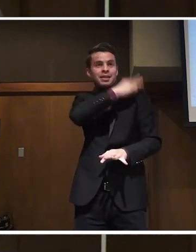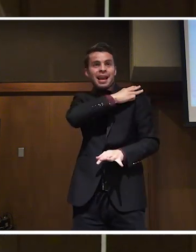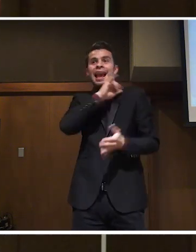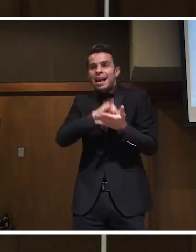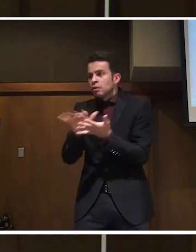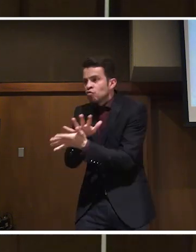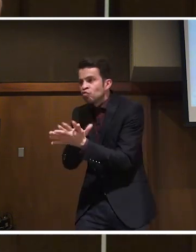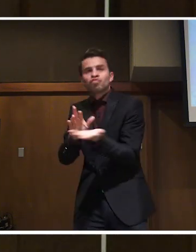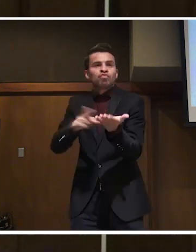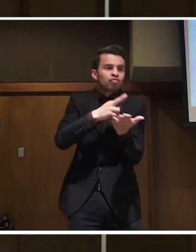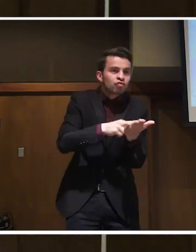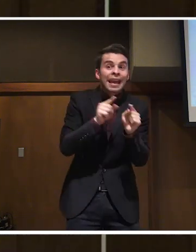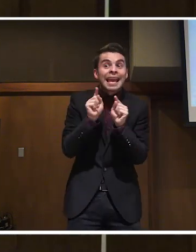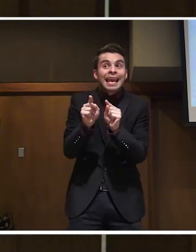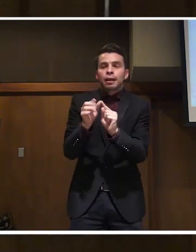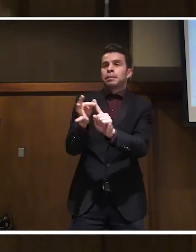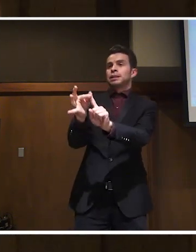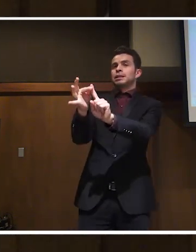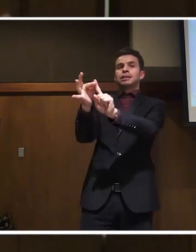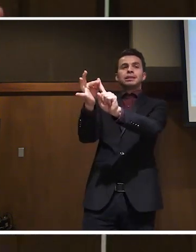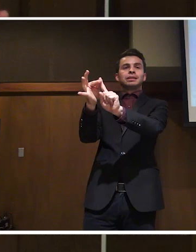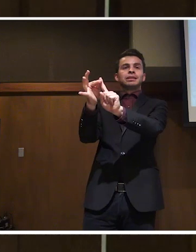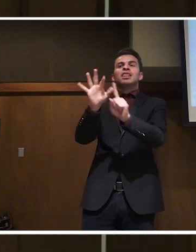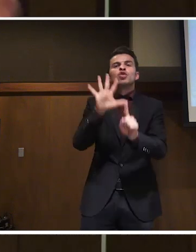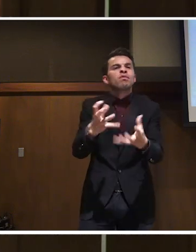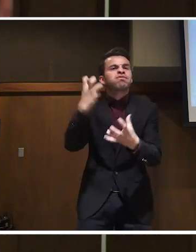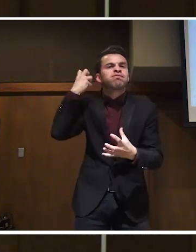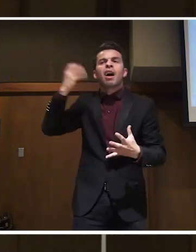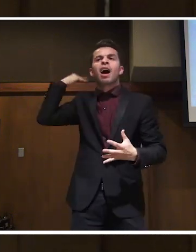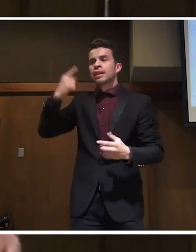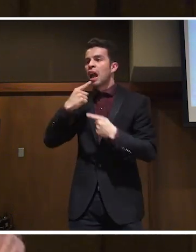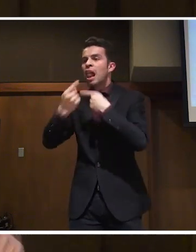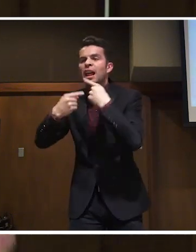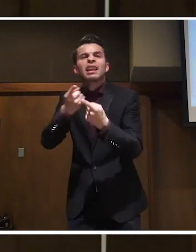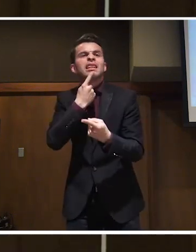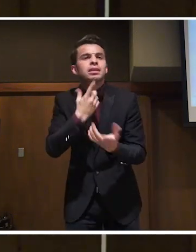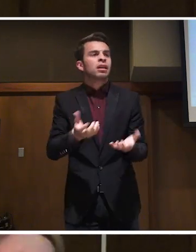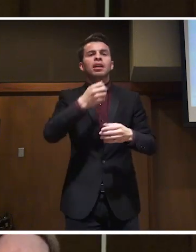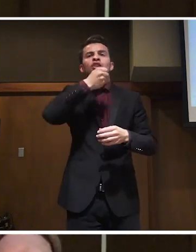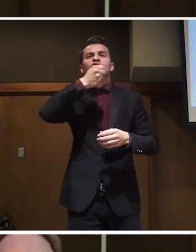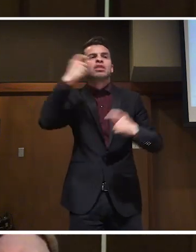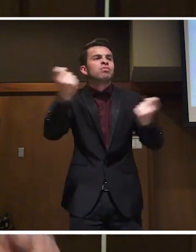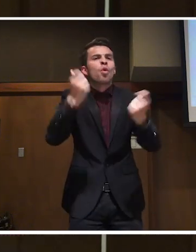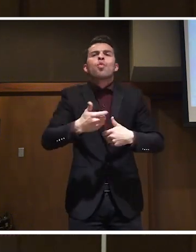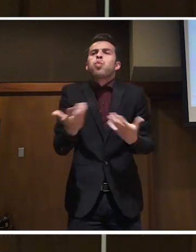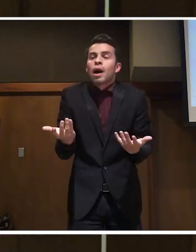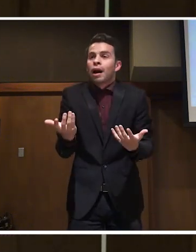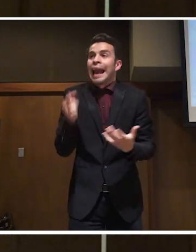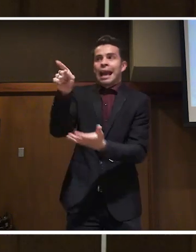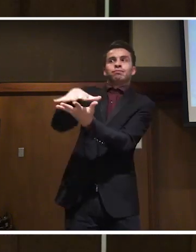nueva, diferente, y que hablaba de cómo éramos nosotros, de qué era lo que había pasado acá. Acá también, en el